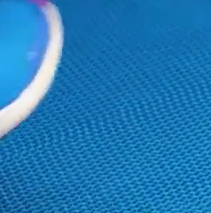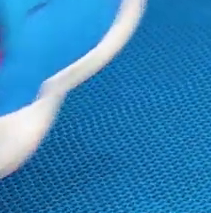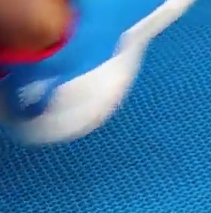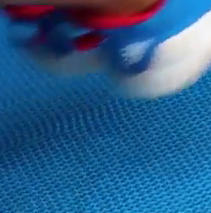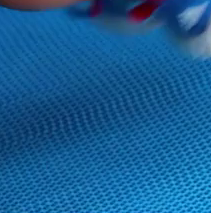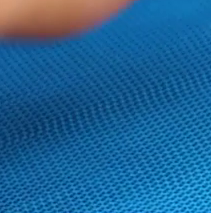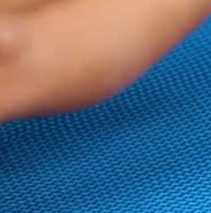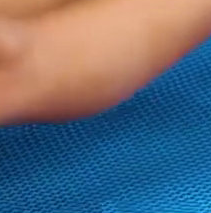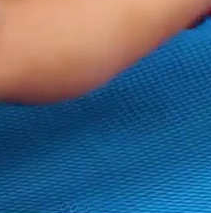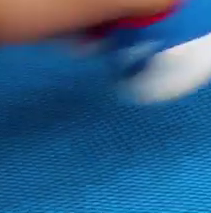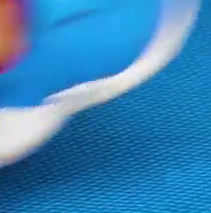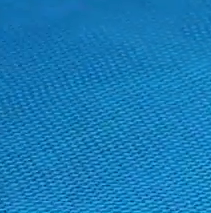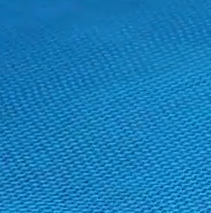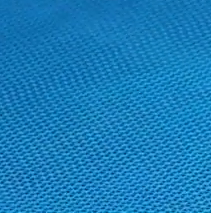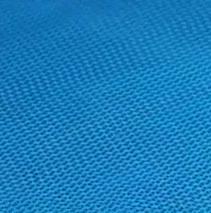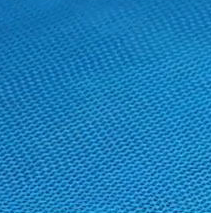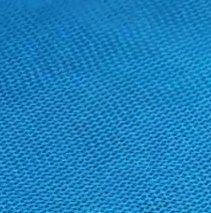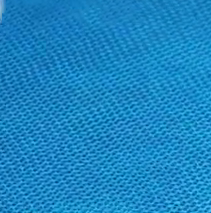2,